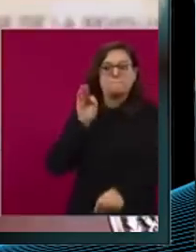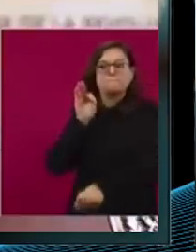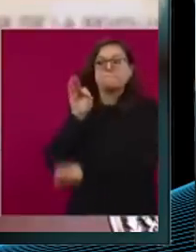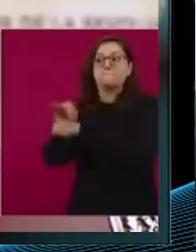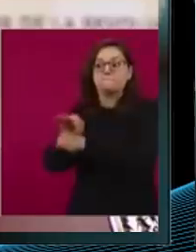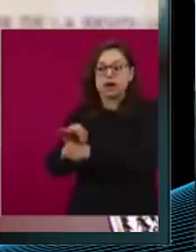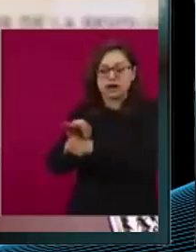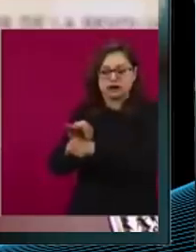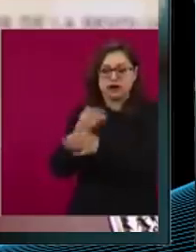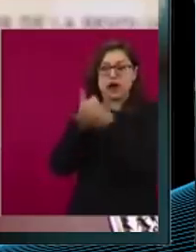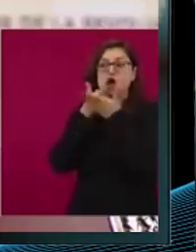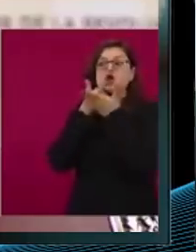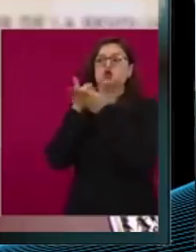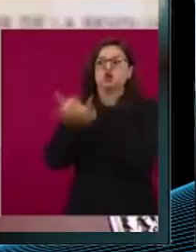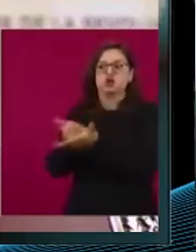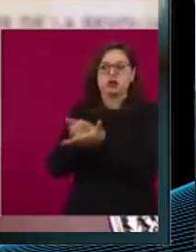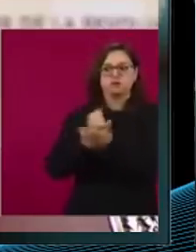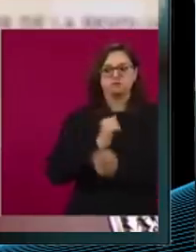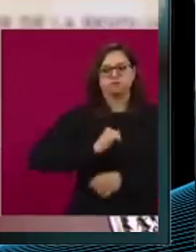incumplen